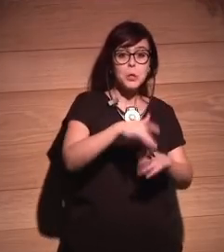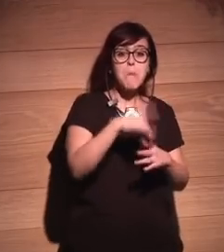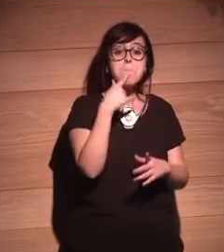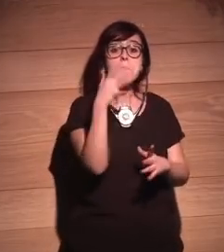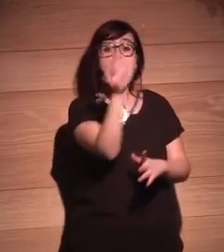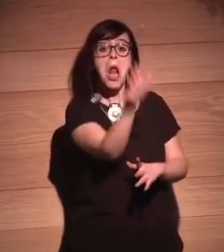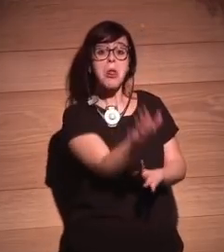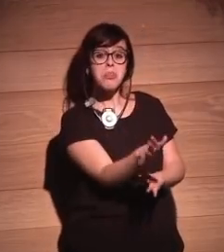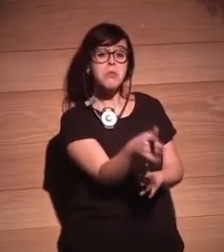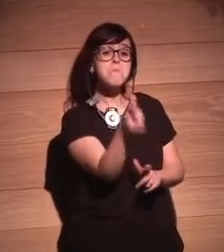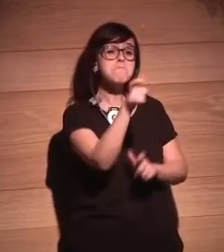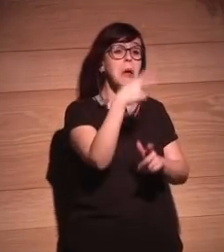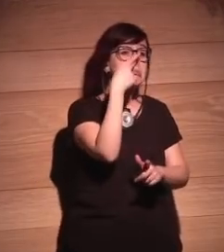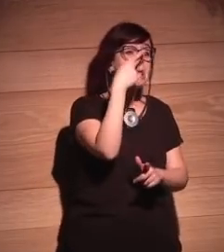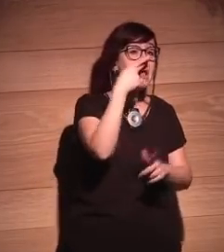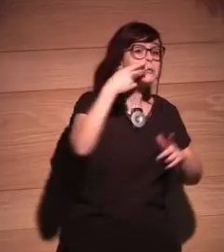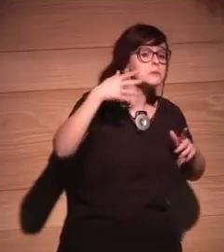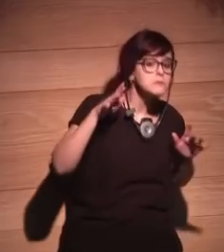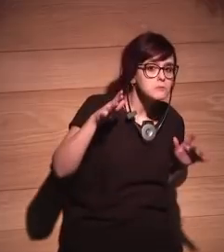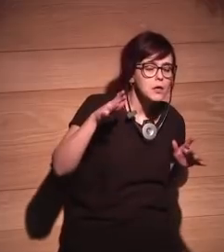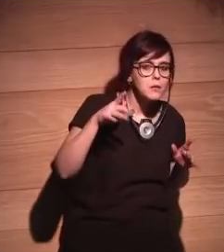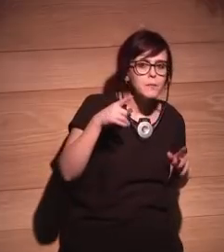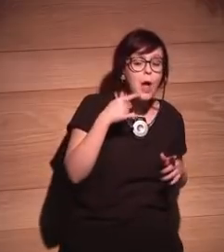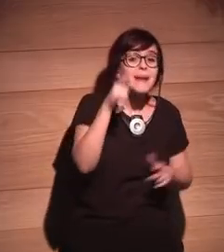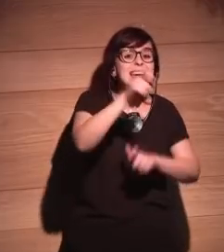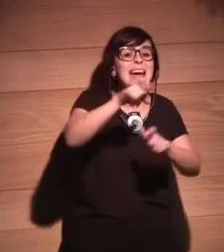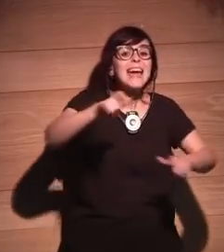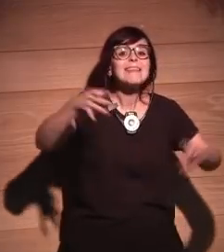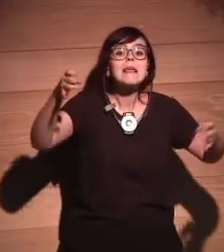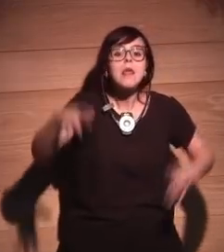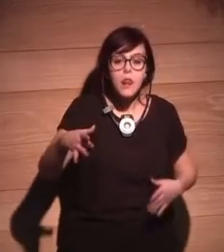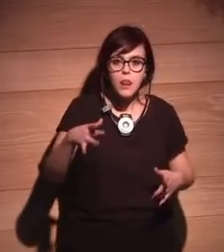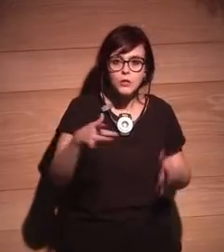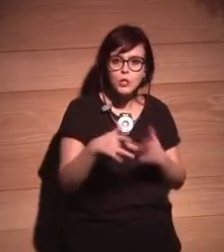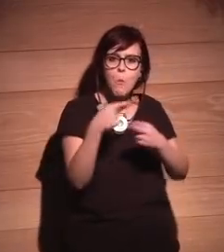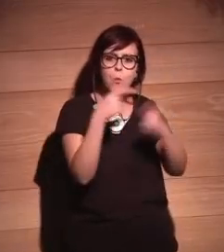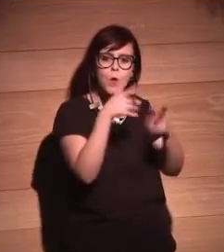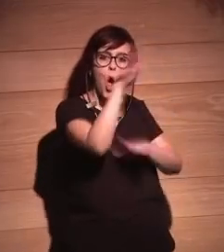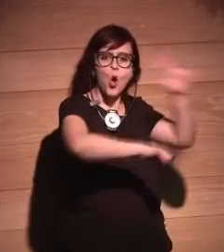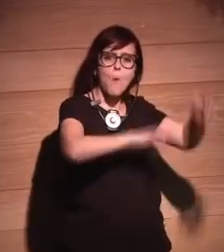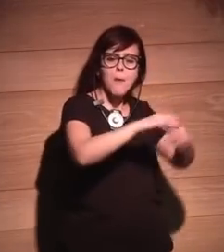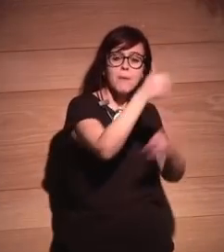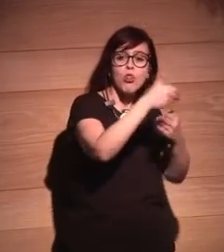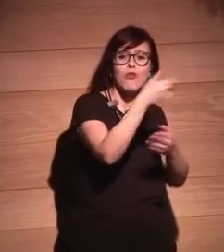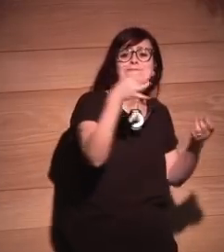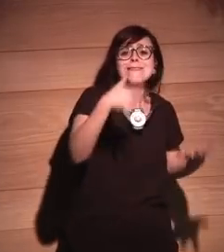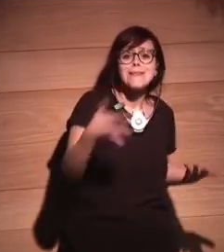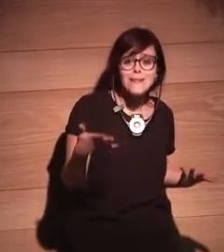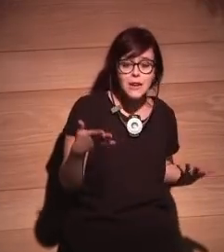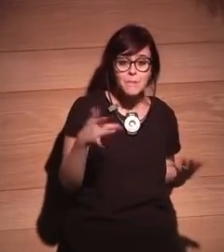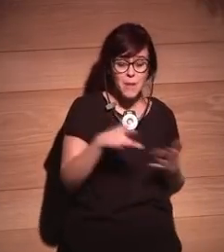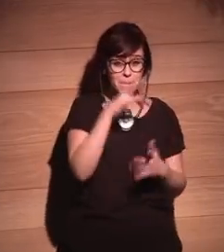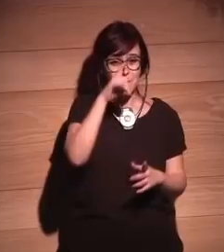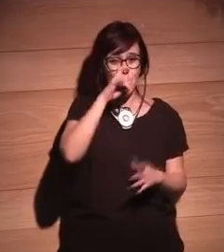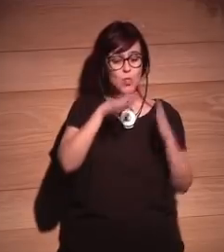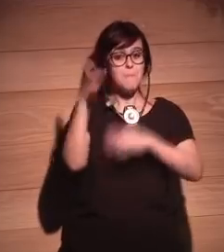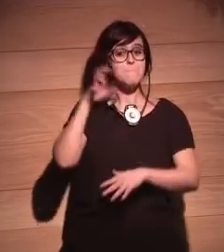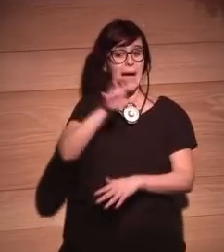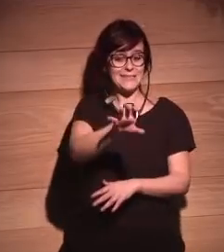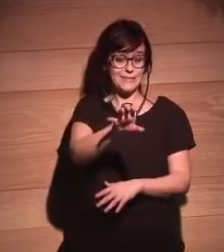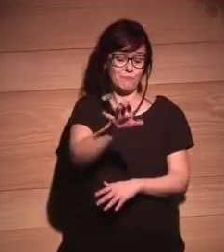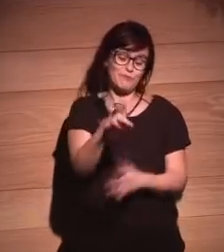esto. ¿De verdad usted sabe quién es la gente hoy día que le lee? Yo hay una anécdota que cuento siempre del País, que